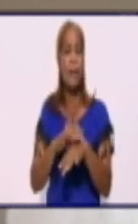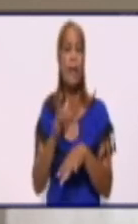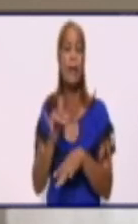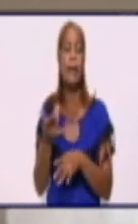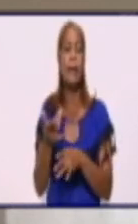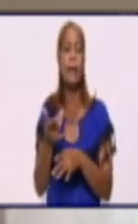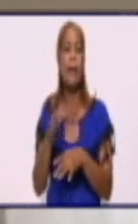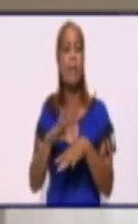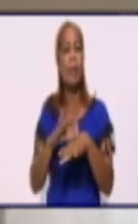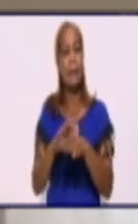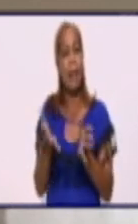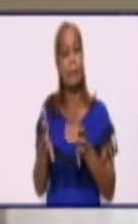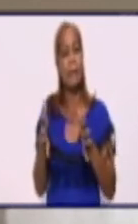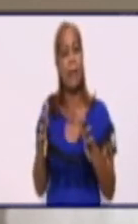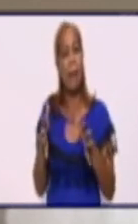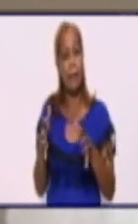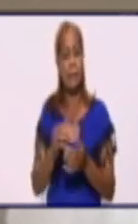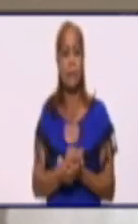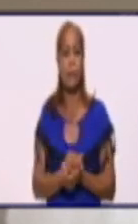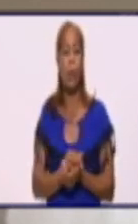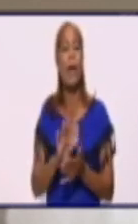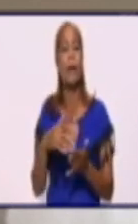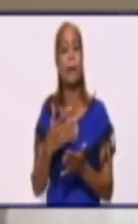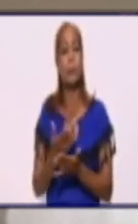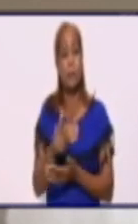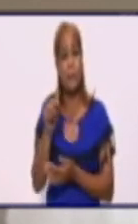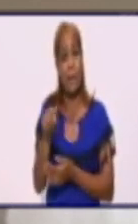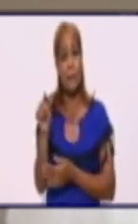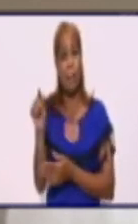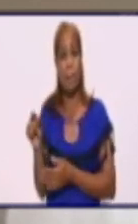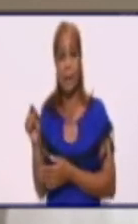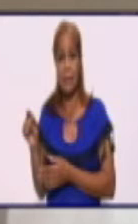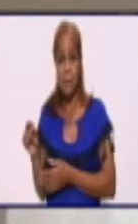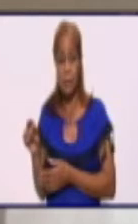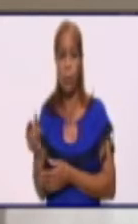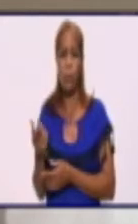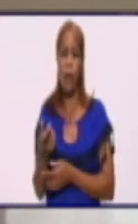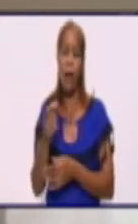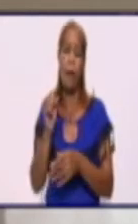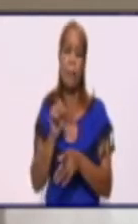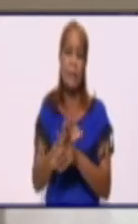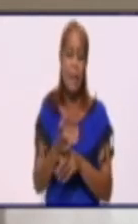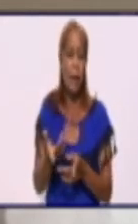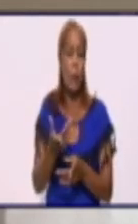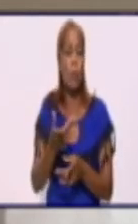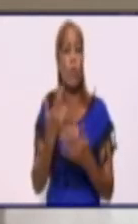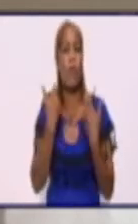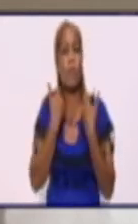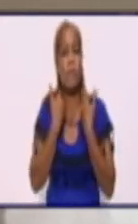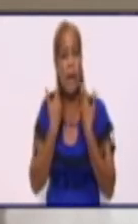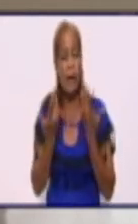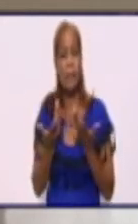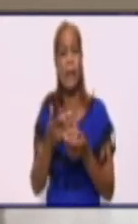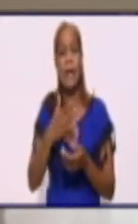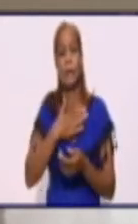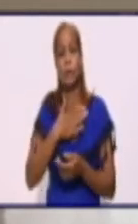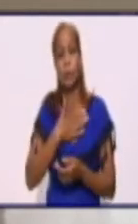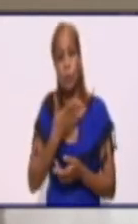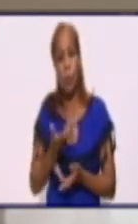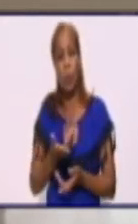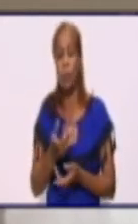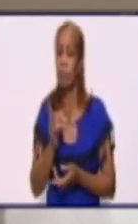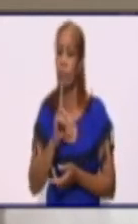una enfermedad de Parkinson. Estos pacientes comenzaron con la evolución de fiebre, tos, decaimiento y bueno, no evolucionaron de